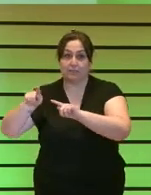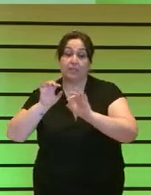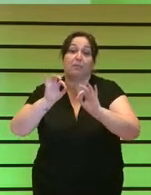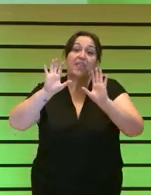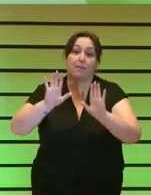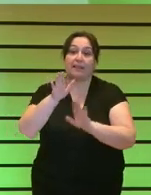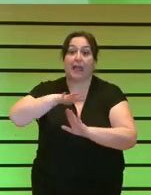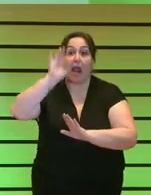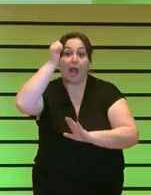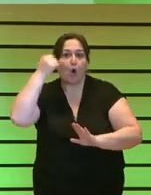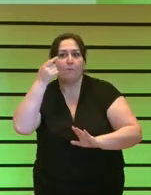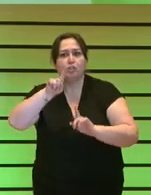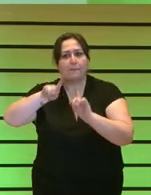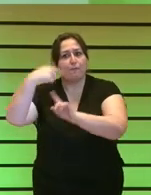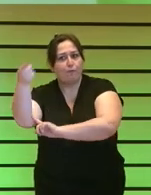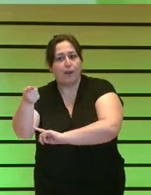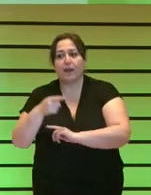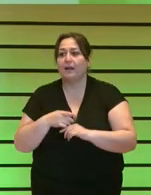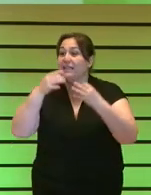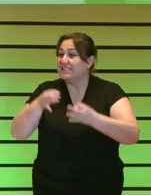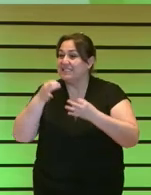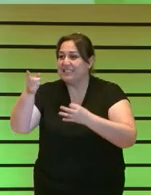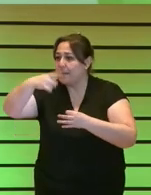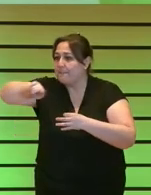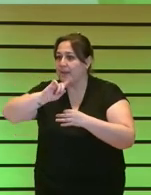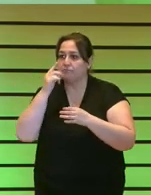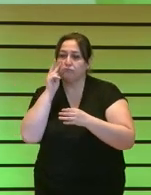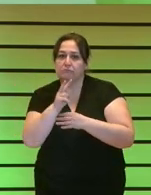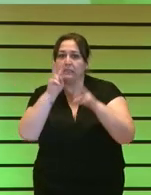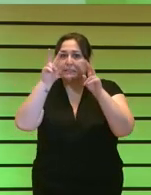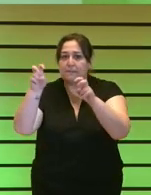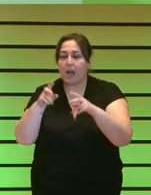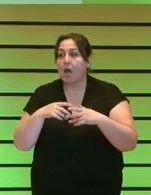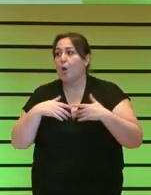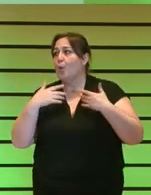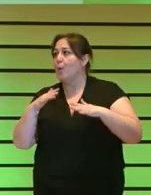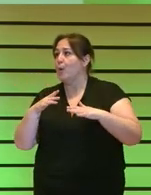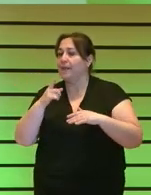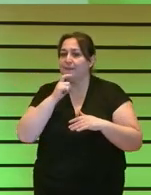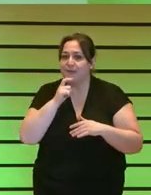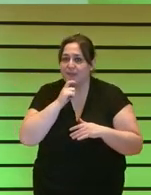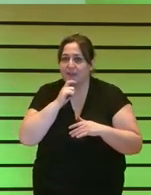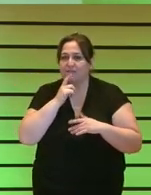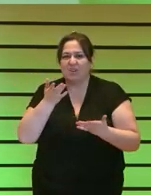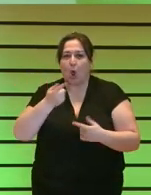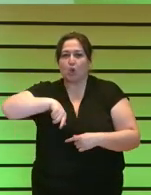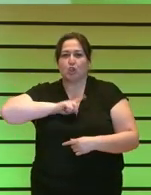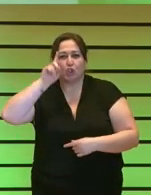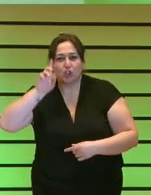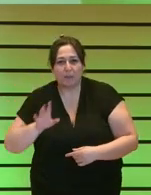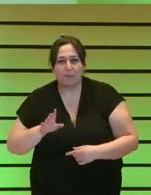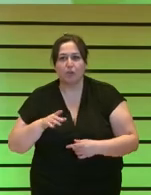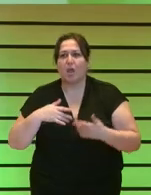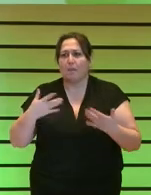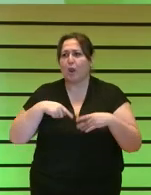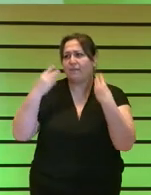Aragón y la verdad es que Siempre os acercáis al tema con la cosa de Uy qué difícil hoy vamos a entrar a esto Uy pero nosotros no sabemos Uy